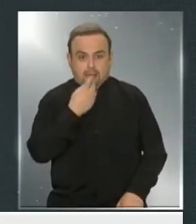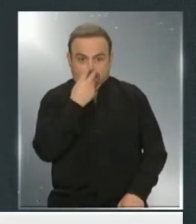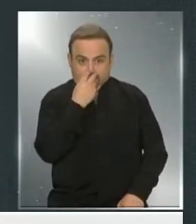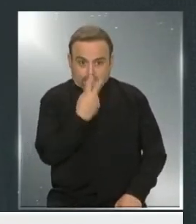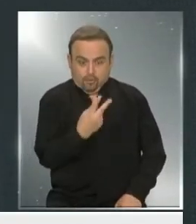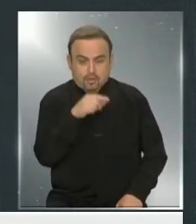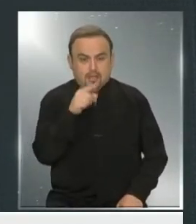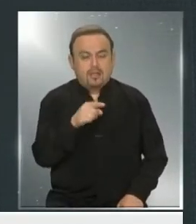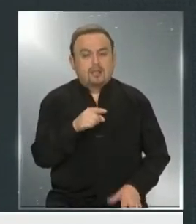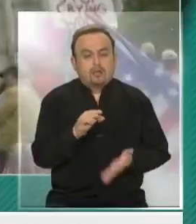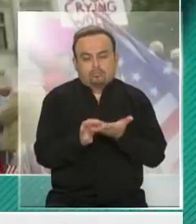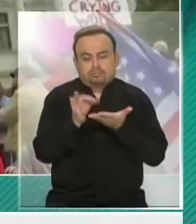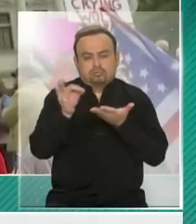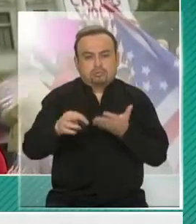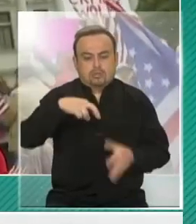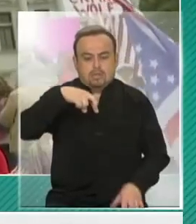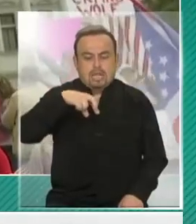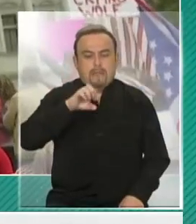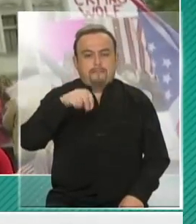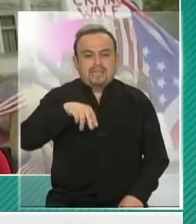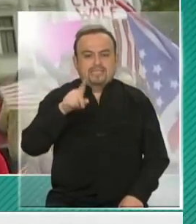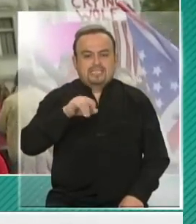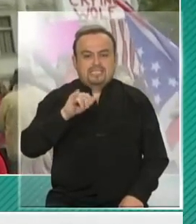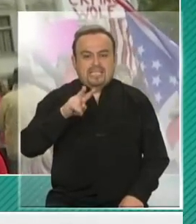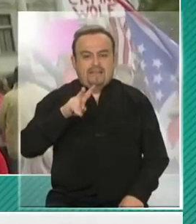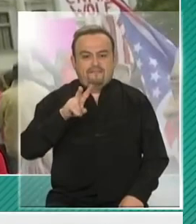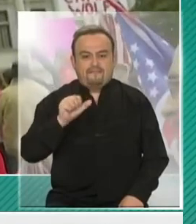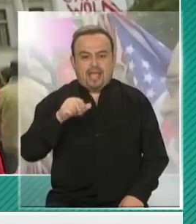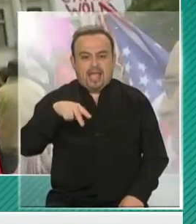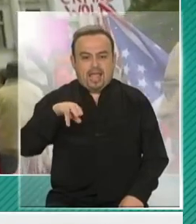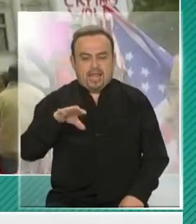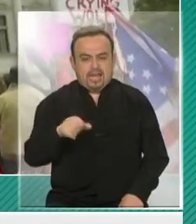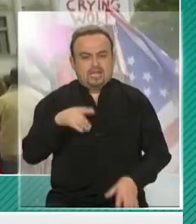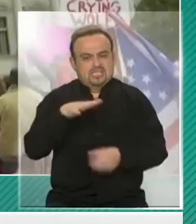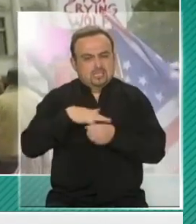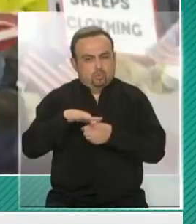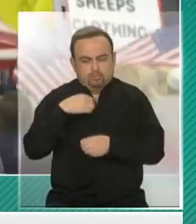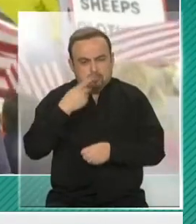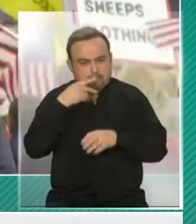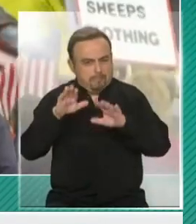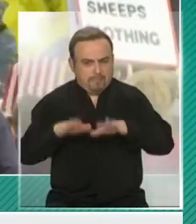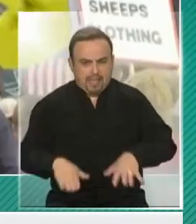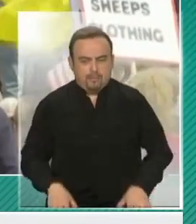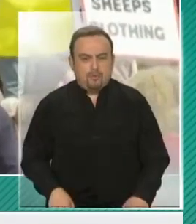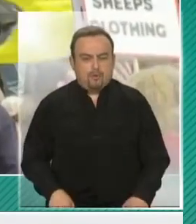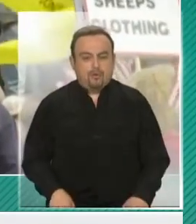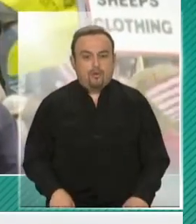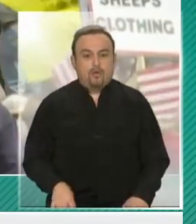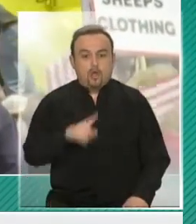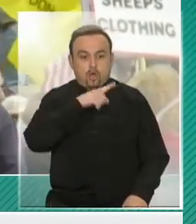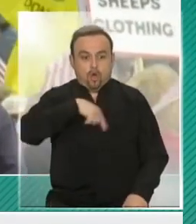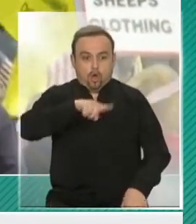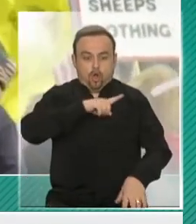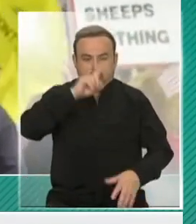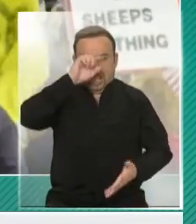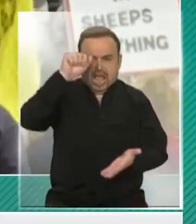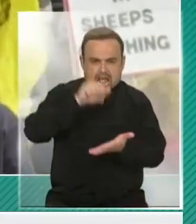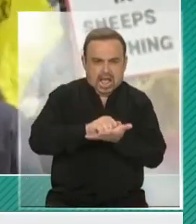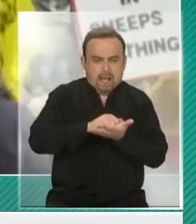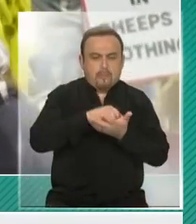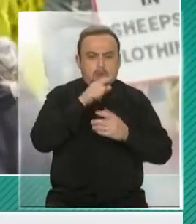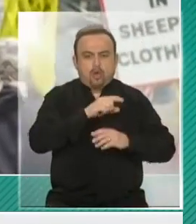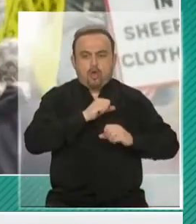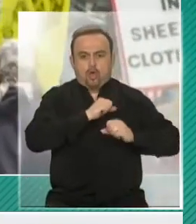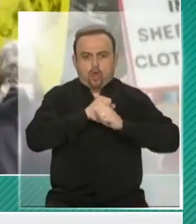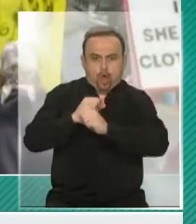en pensilvania ocurrió lo mismo situaciones que se han venido dando y que representan el sentir de una parte de la